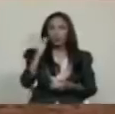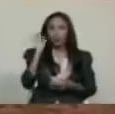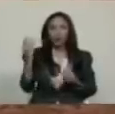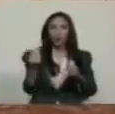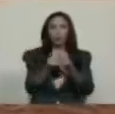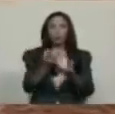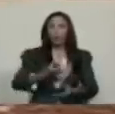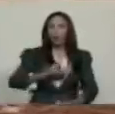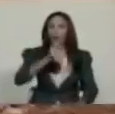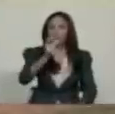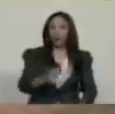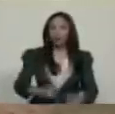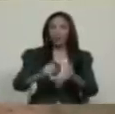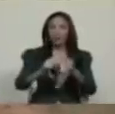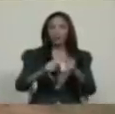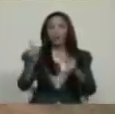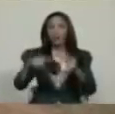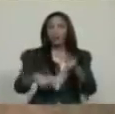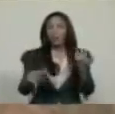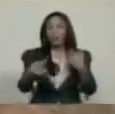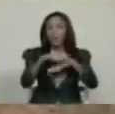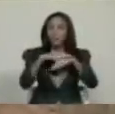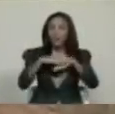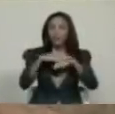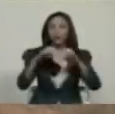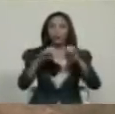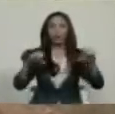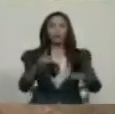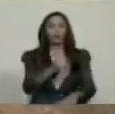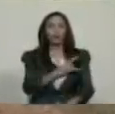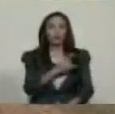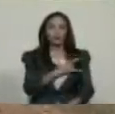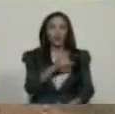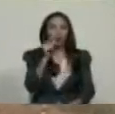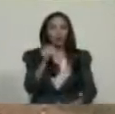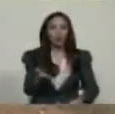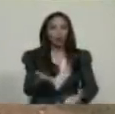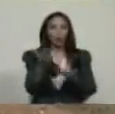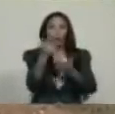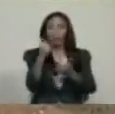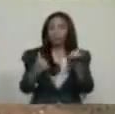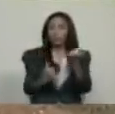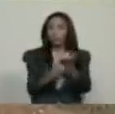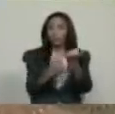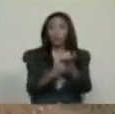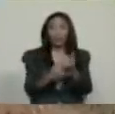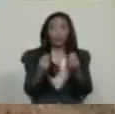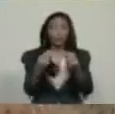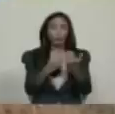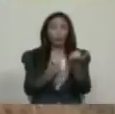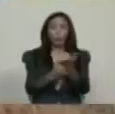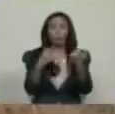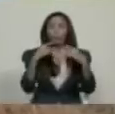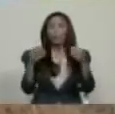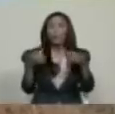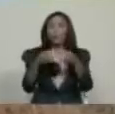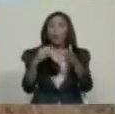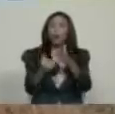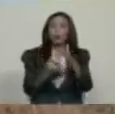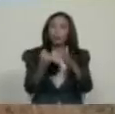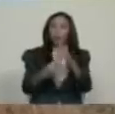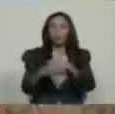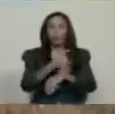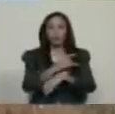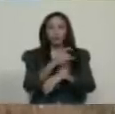me acompaña el ministro de Ciencia, Tecnología, Educación Universitaria, quien nos está apoyando muchísimo con todas sus instituciones para toda la